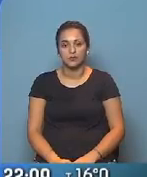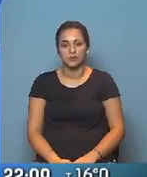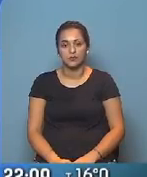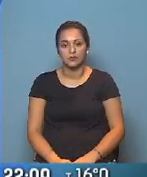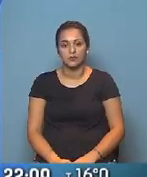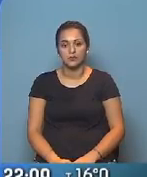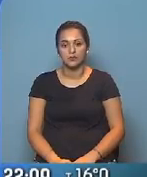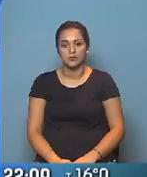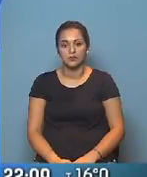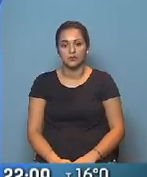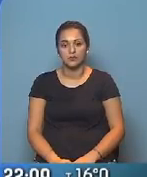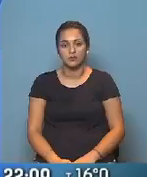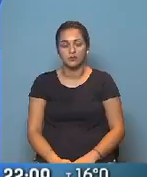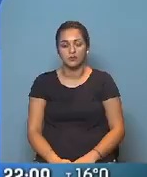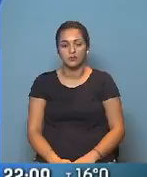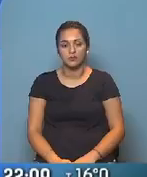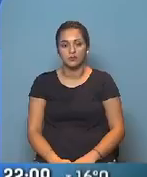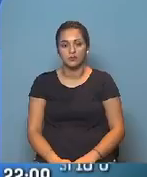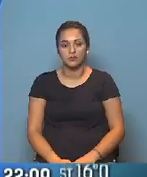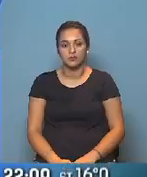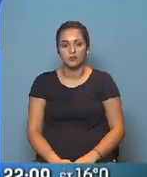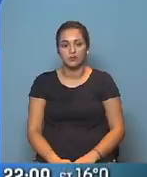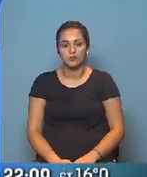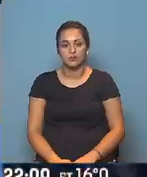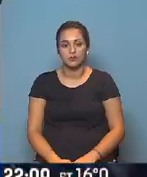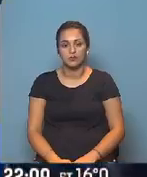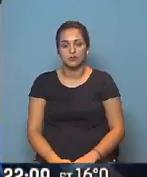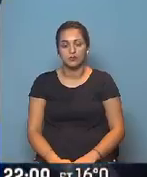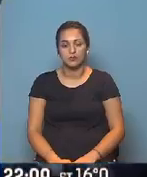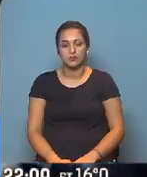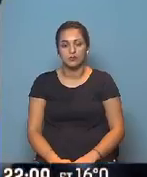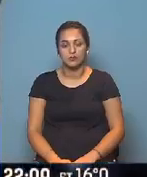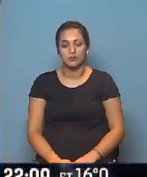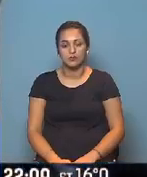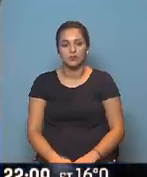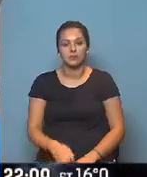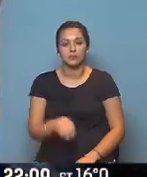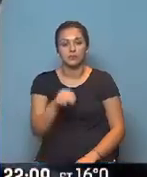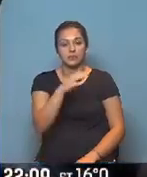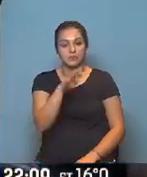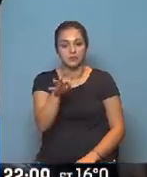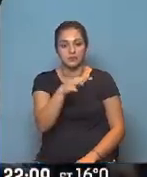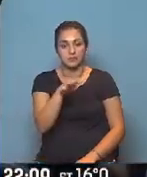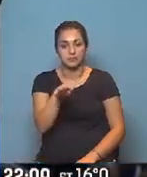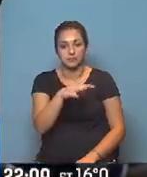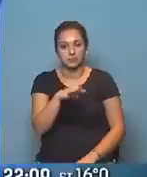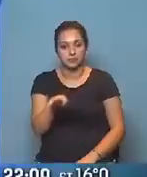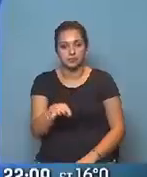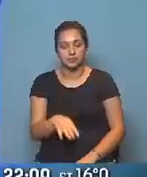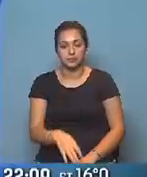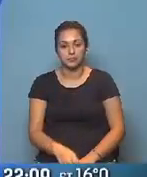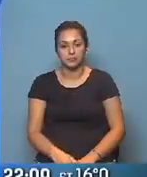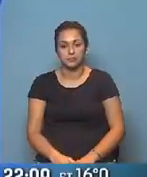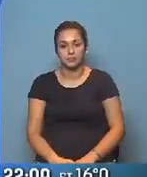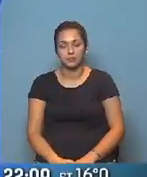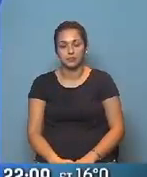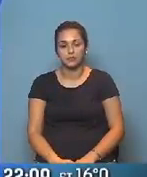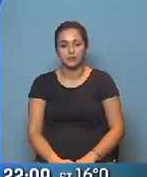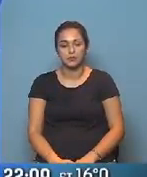teknik tedbirleri aldık alıyoruz. Siyasi duruşumuzu sağlam